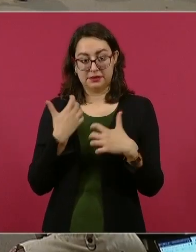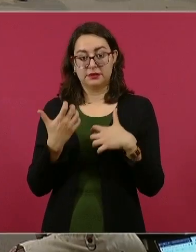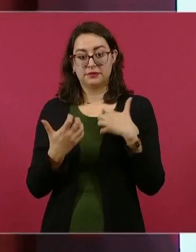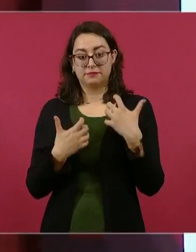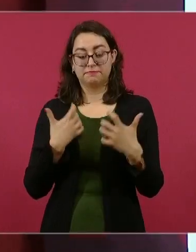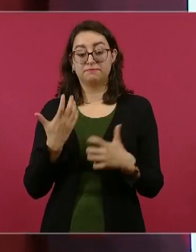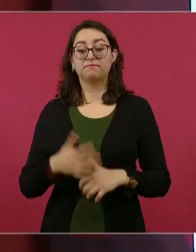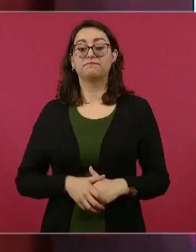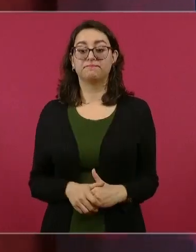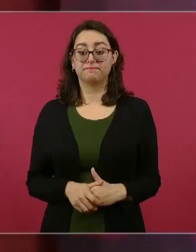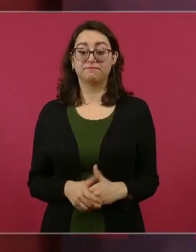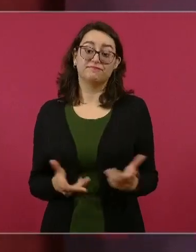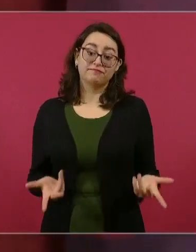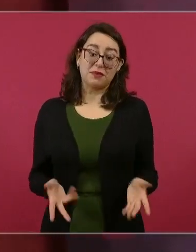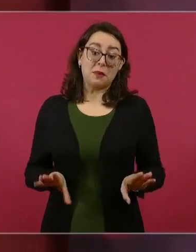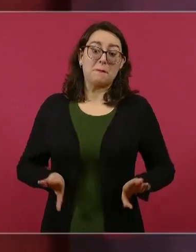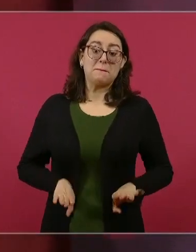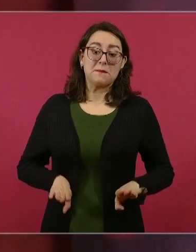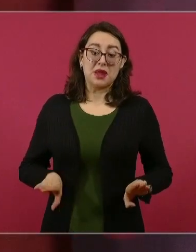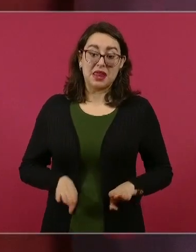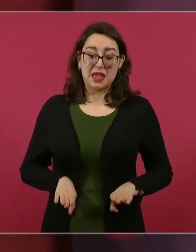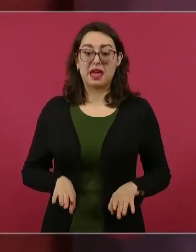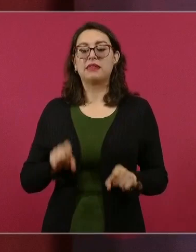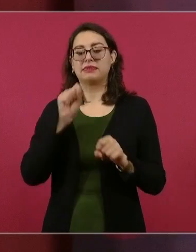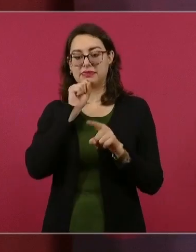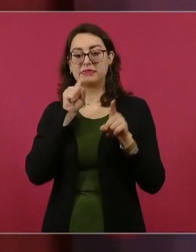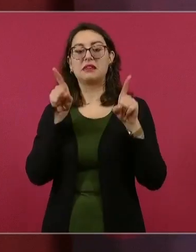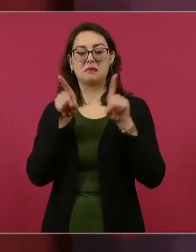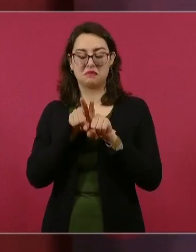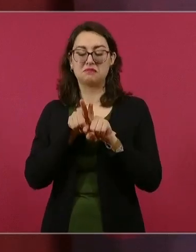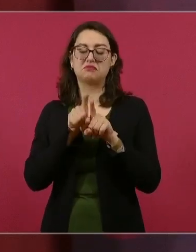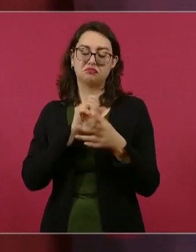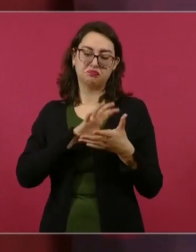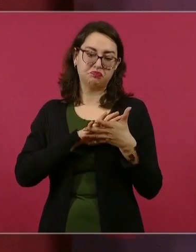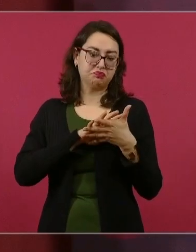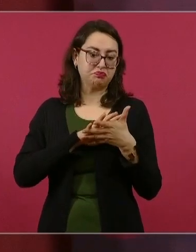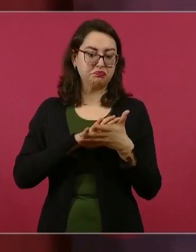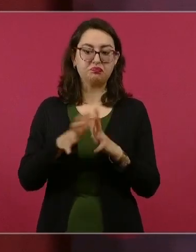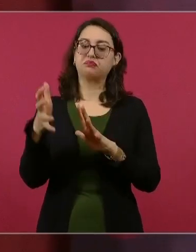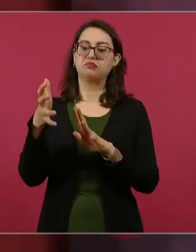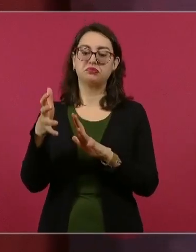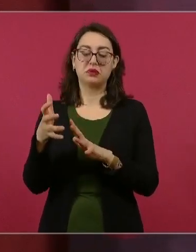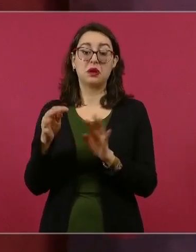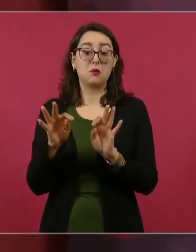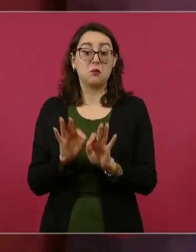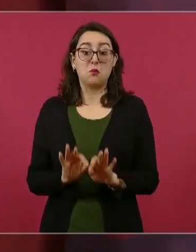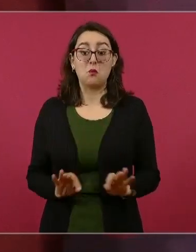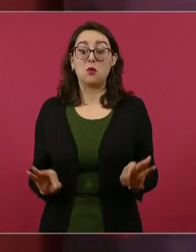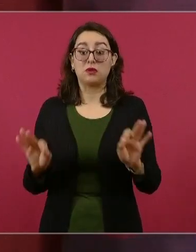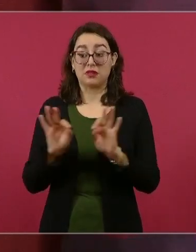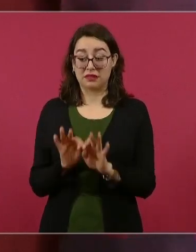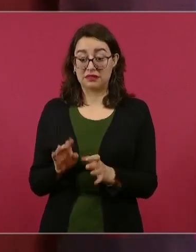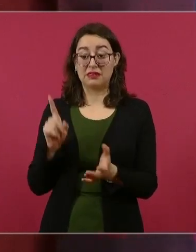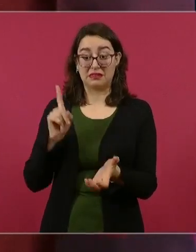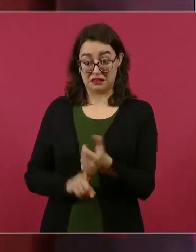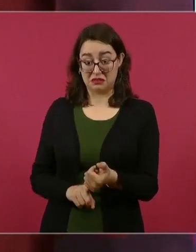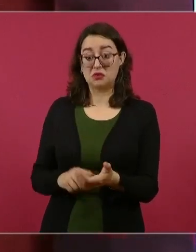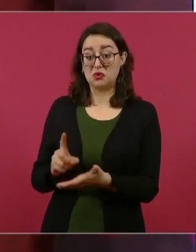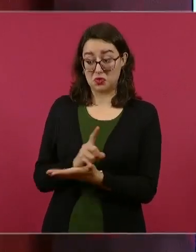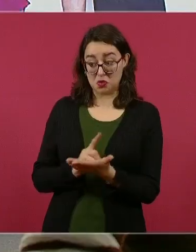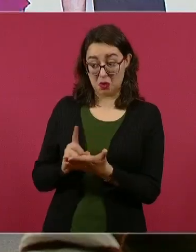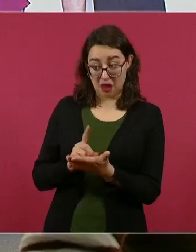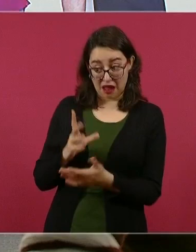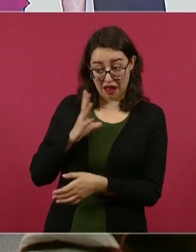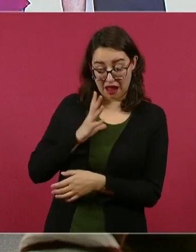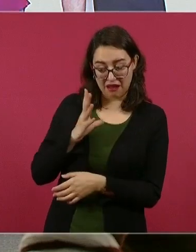Por supuesto, en la violencia de pareja también mencionaré algunos datos. Es importantísimo el papel que juegan las drogas. No es el único